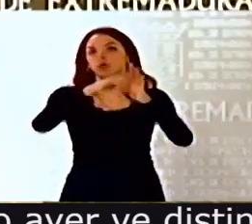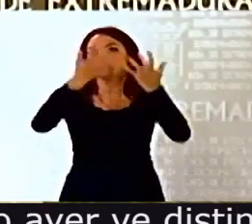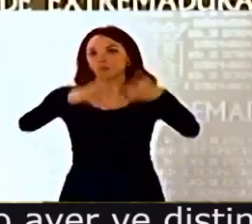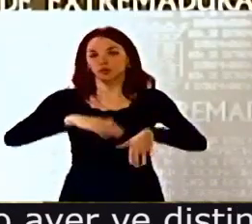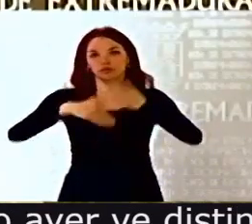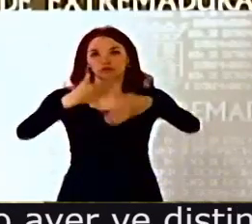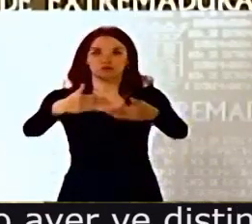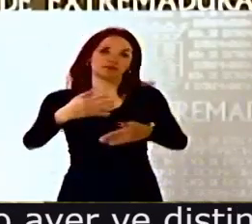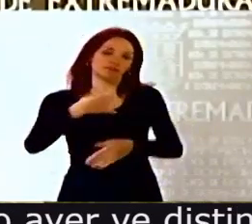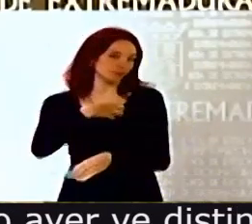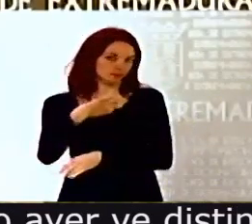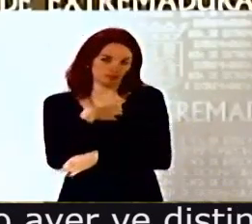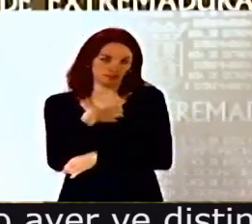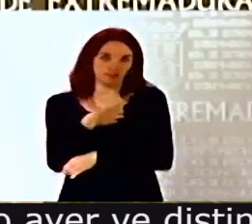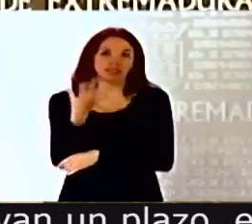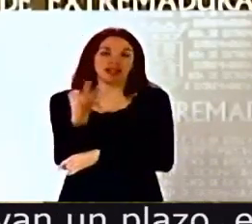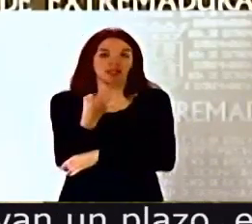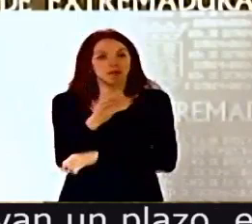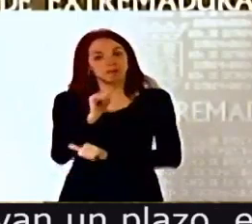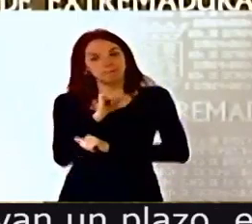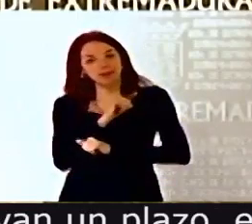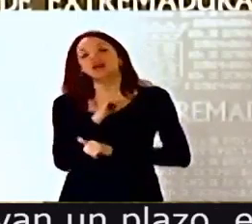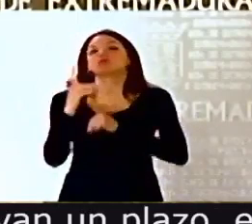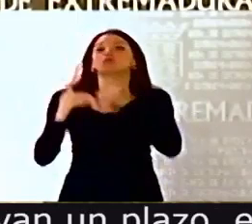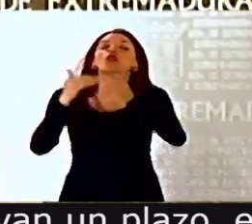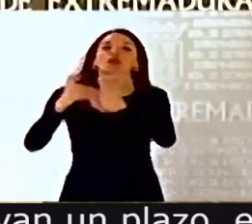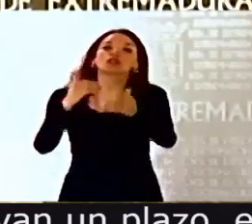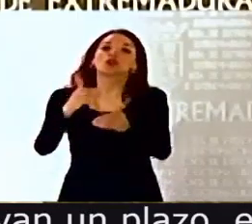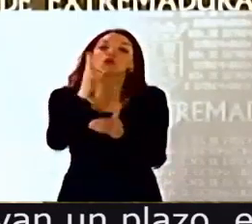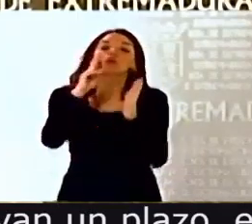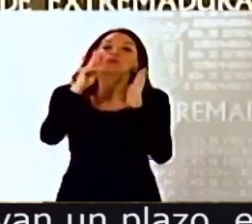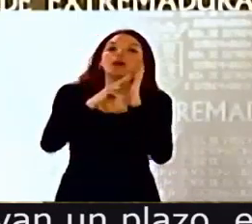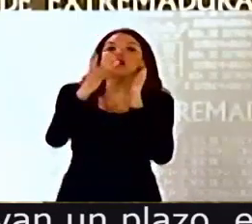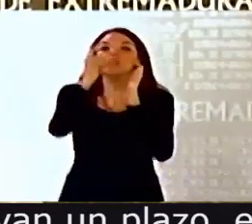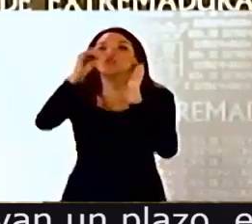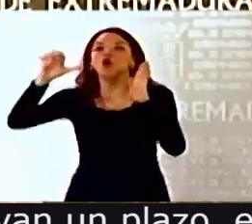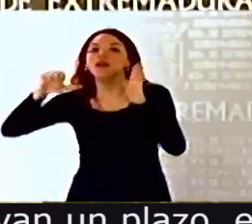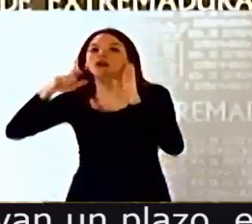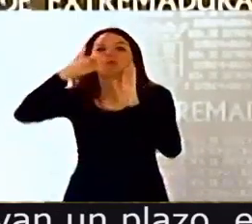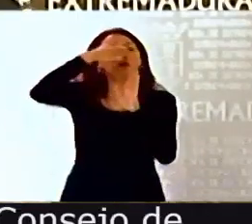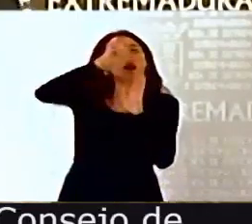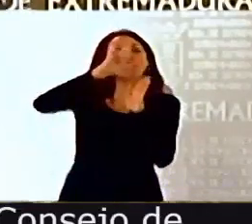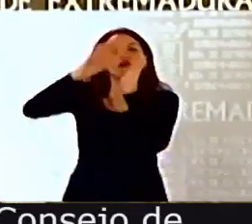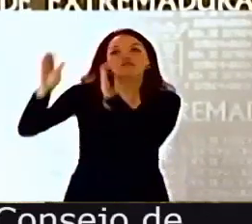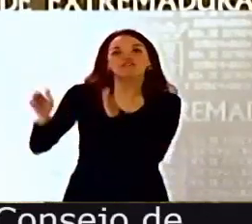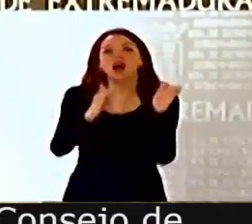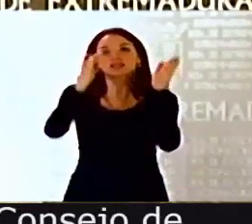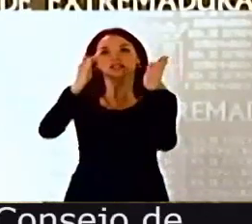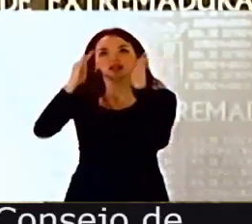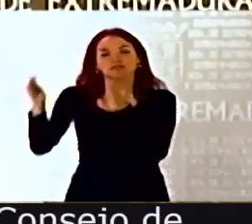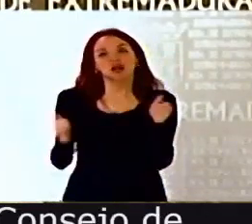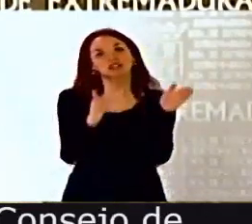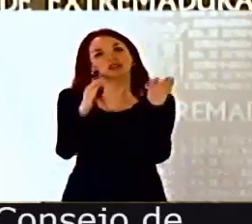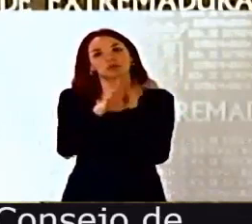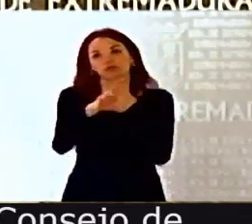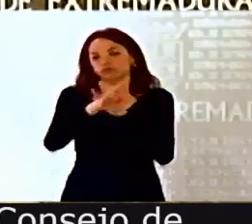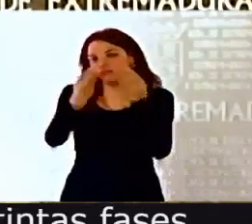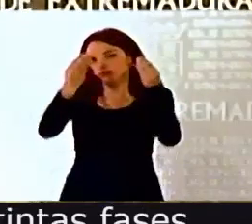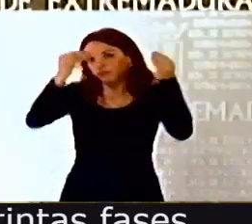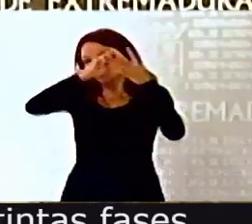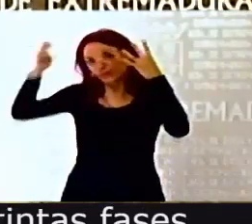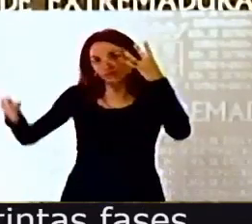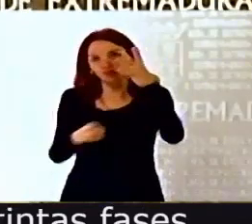Consejo de Gobierno, sino que en el hoy de hoy vemos en distintos municipios distintas fases, porque hay un montón de recursos mineros